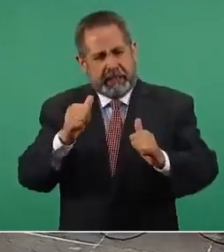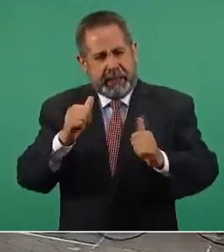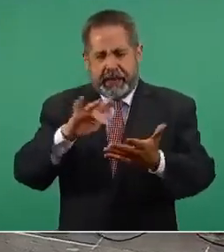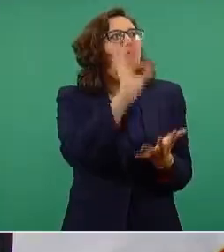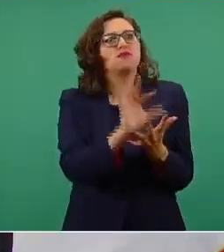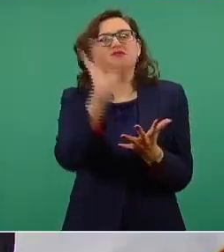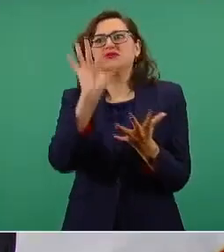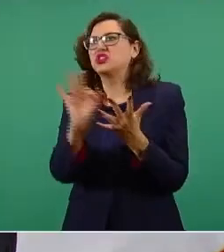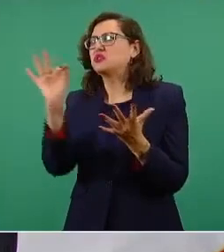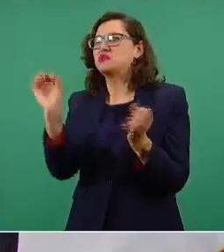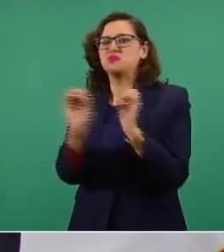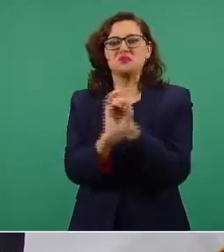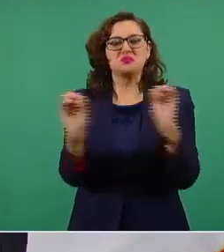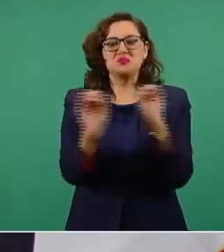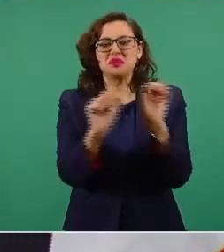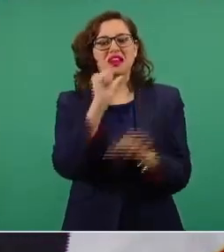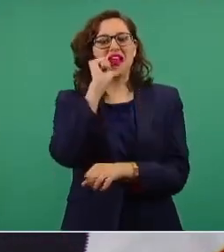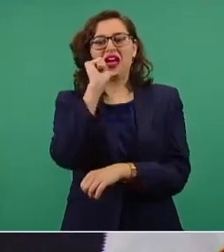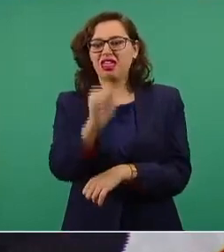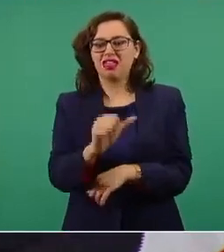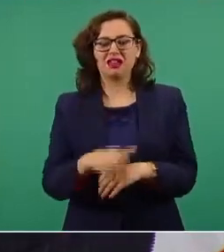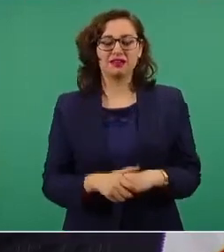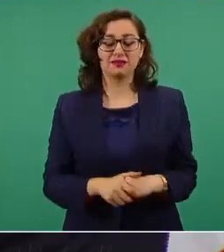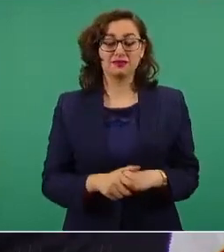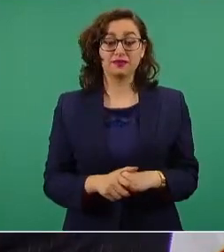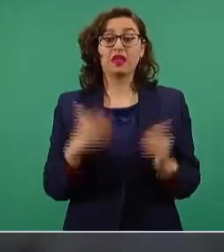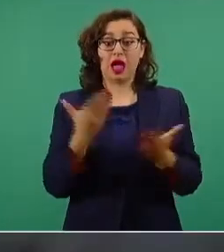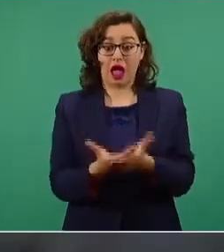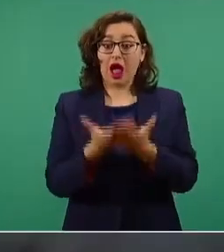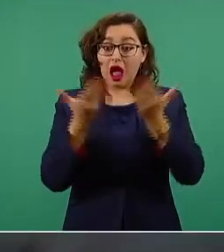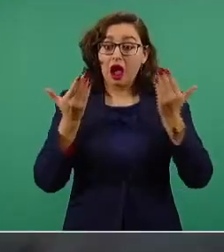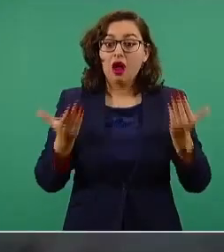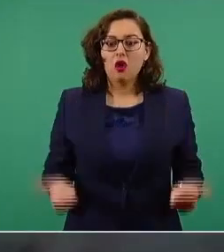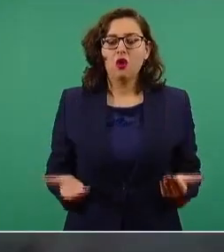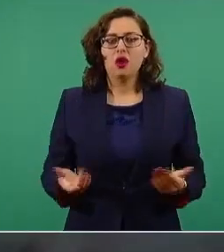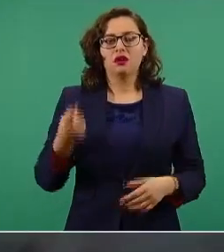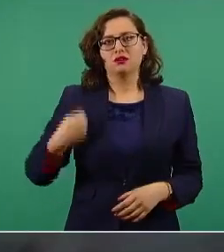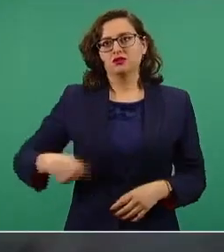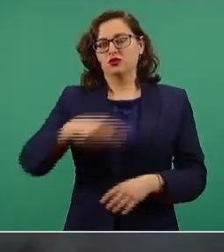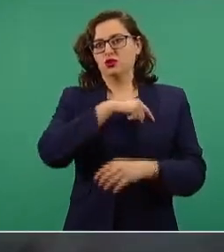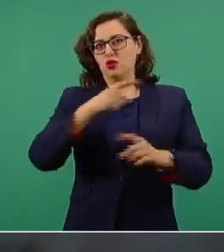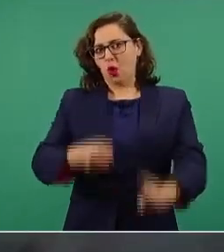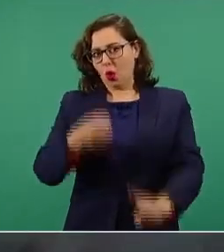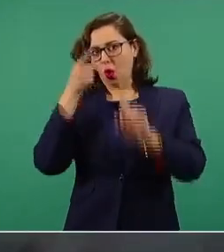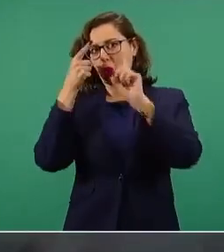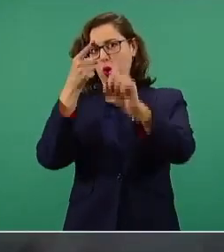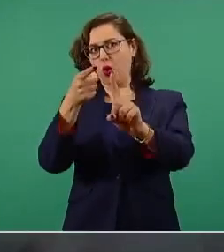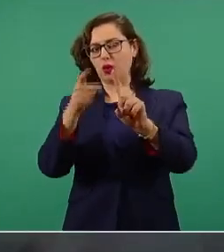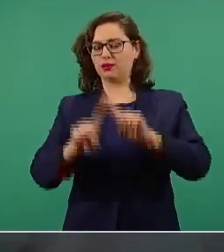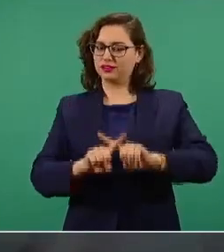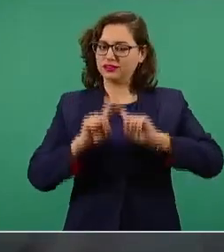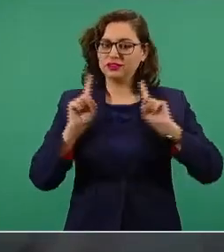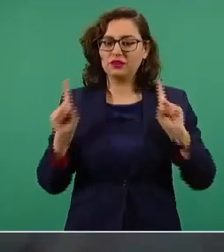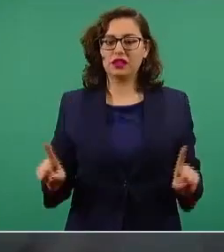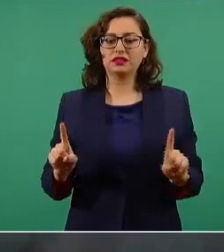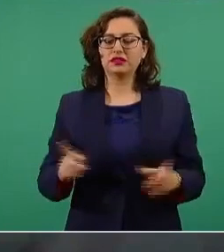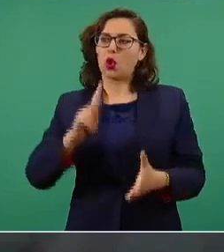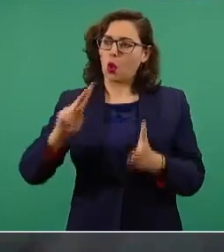gracias. Nuestro objetivo, por eso, ha sido encender de nuevo la llama de la